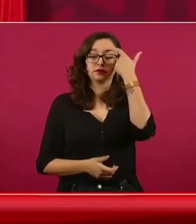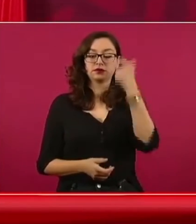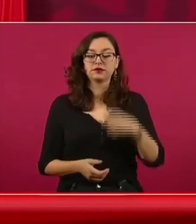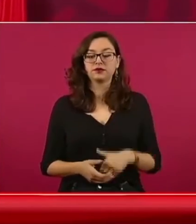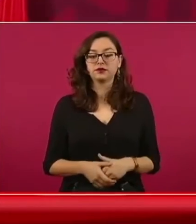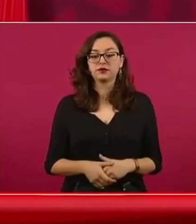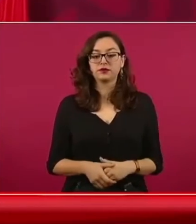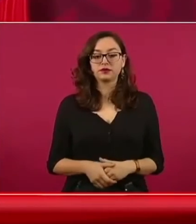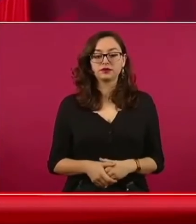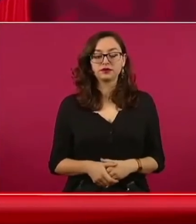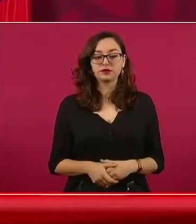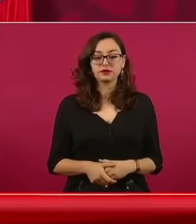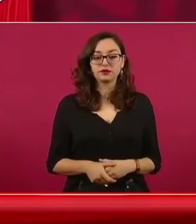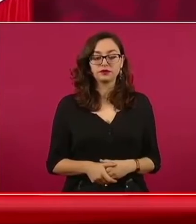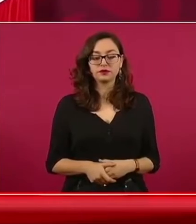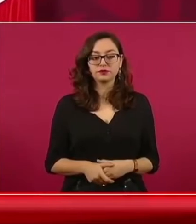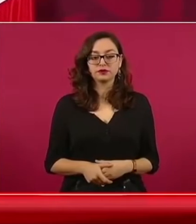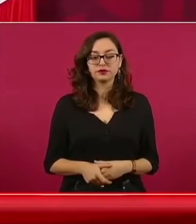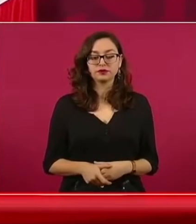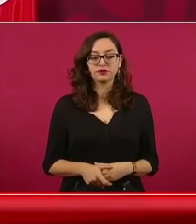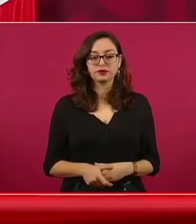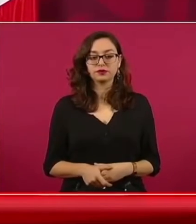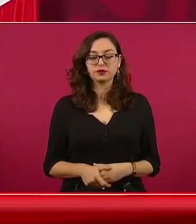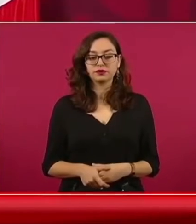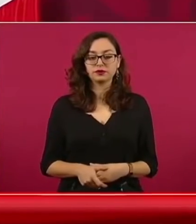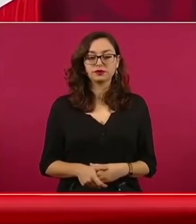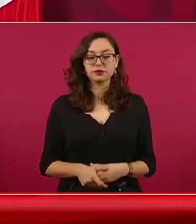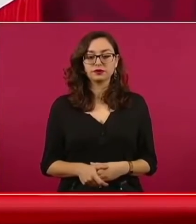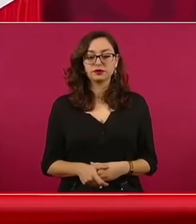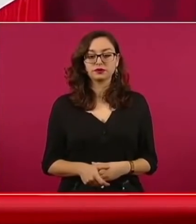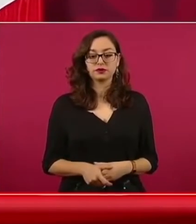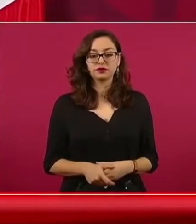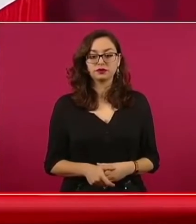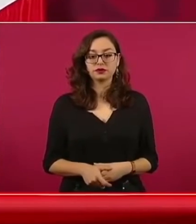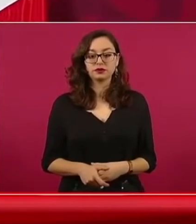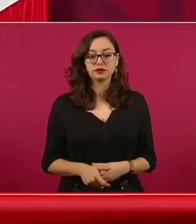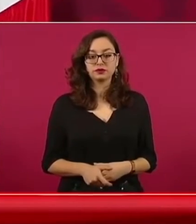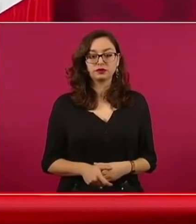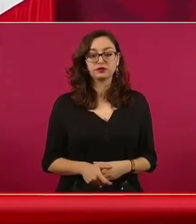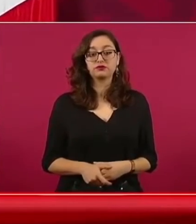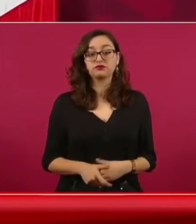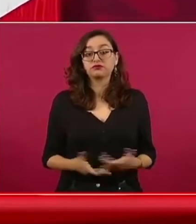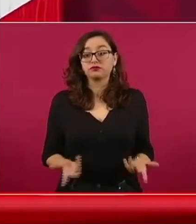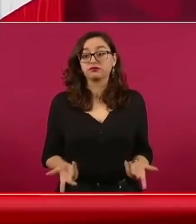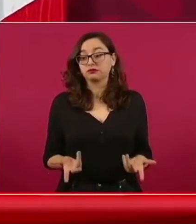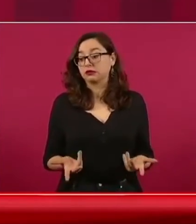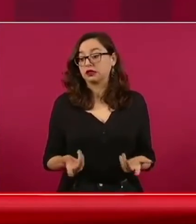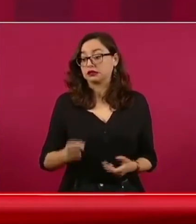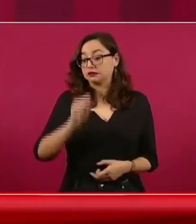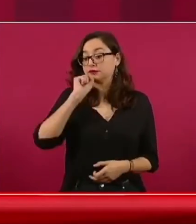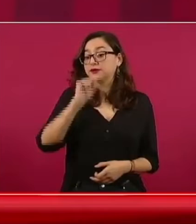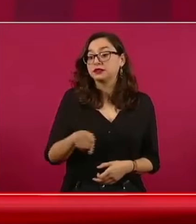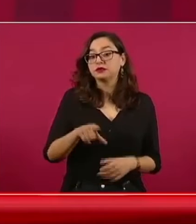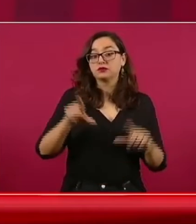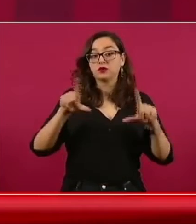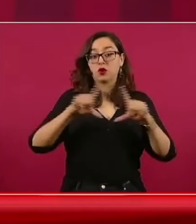está saliendo por el proceso de transformación